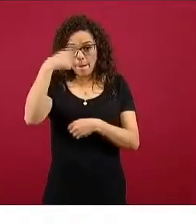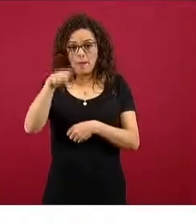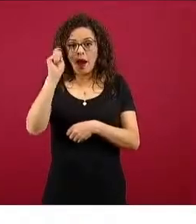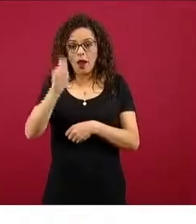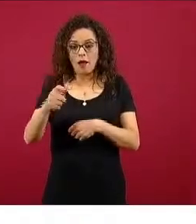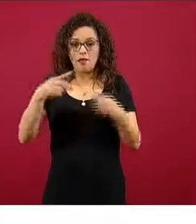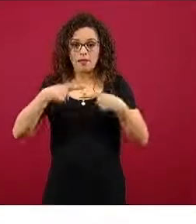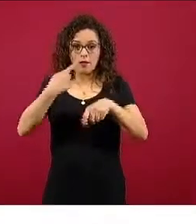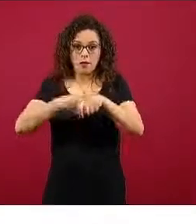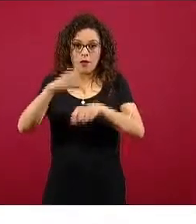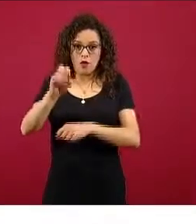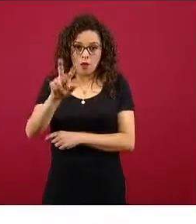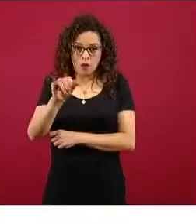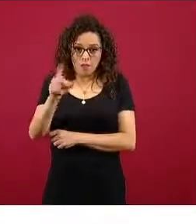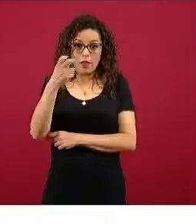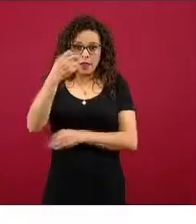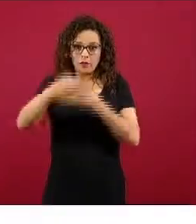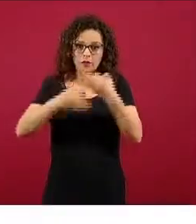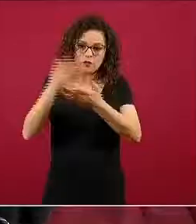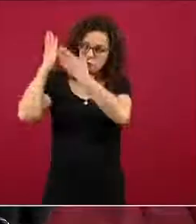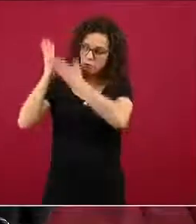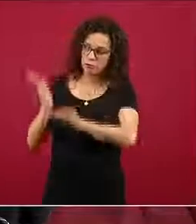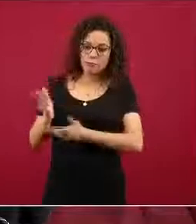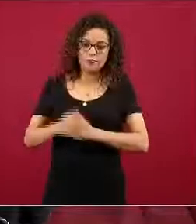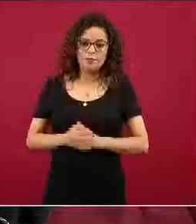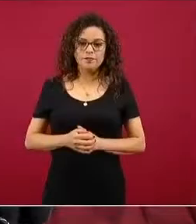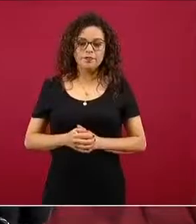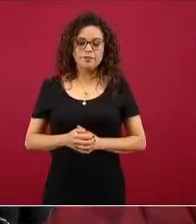Todo este personal. La siguiente.